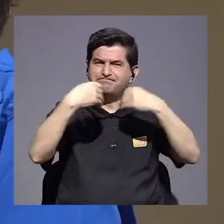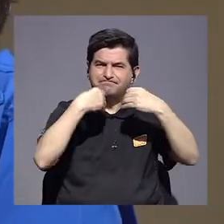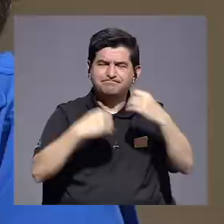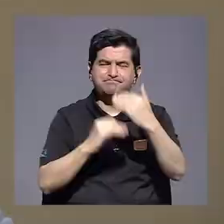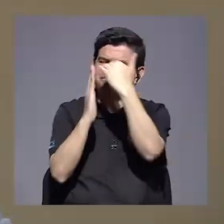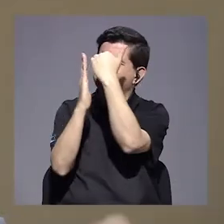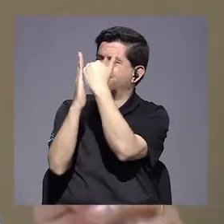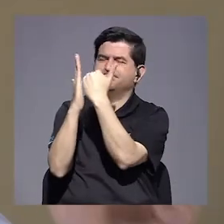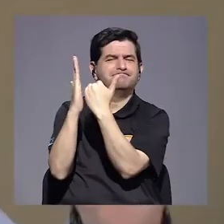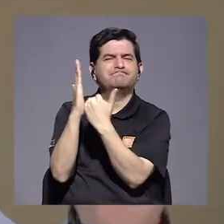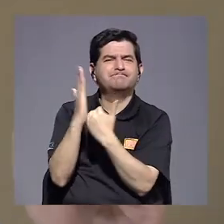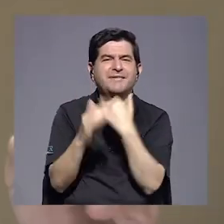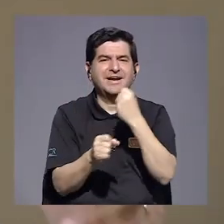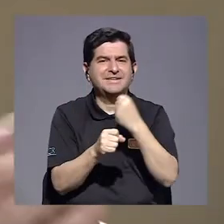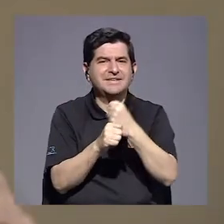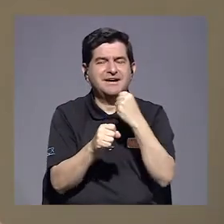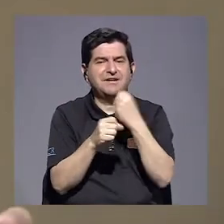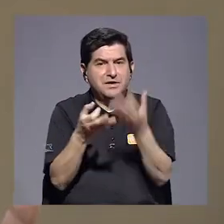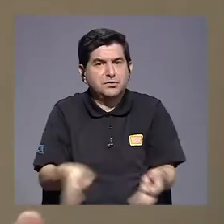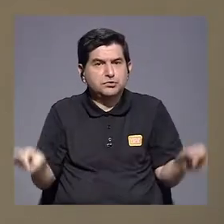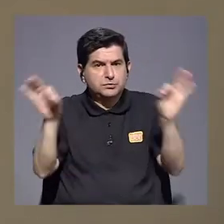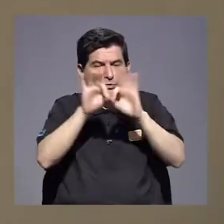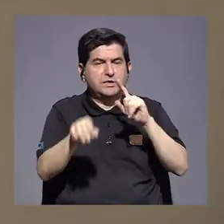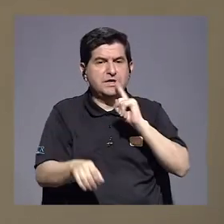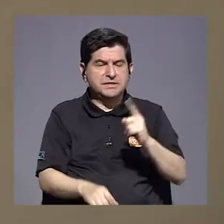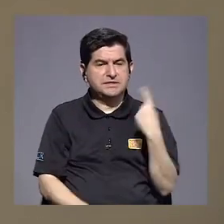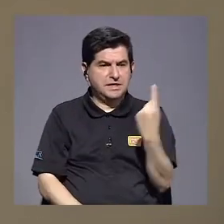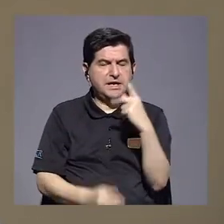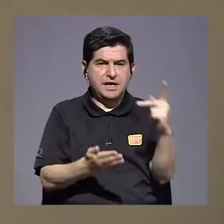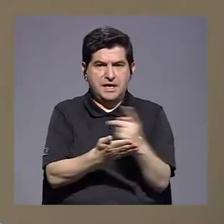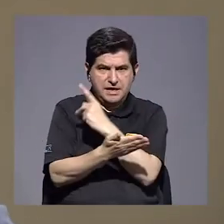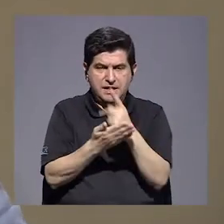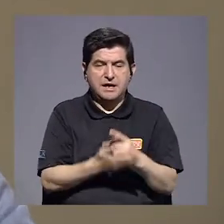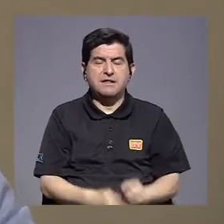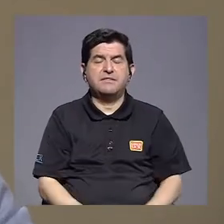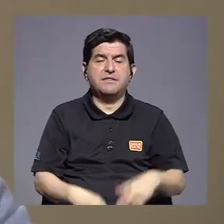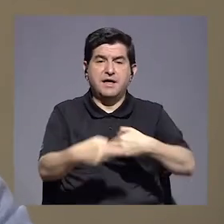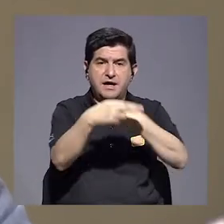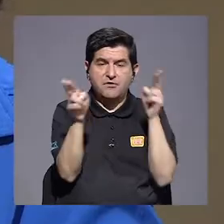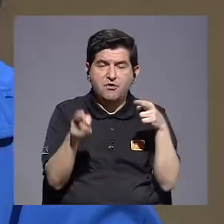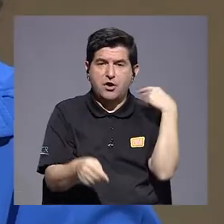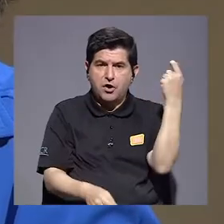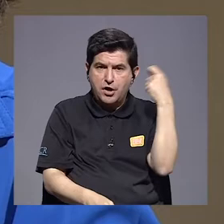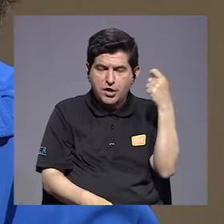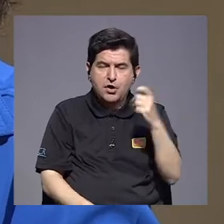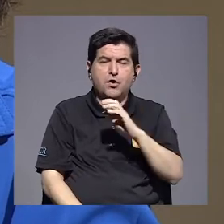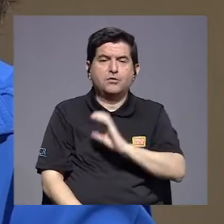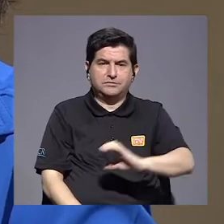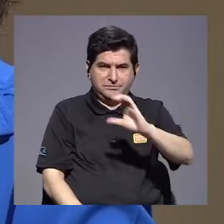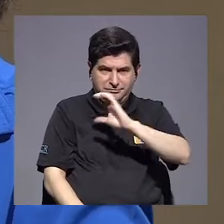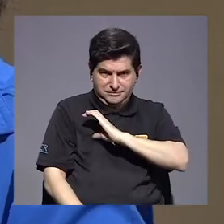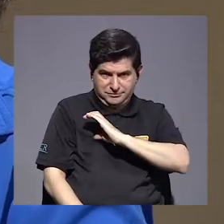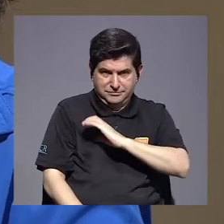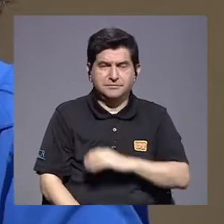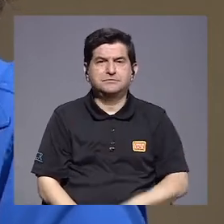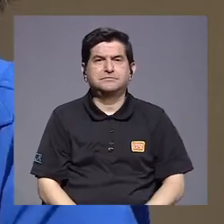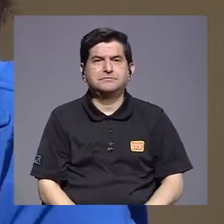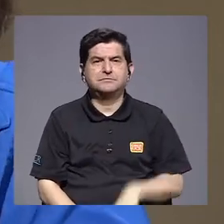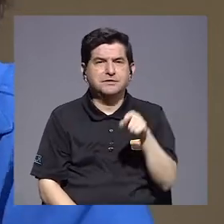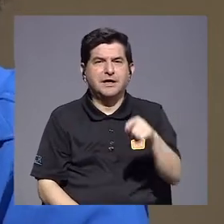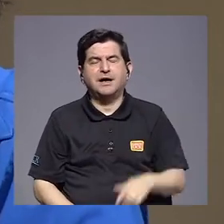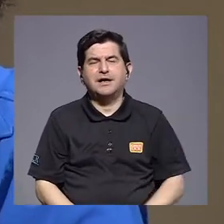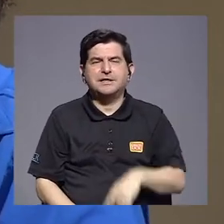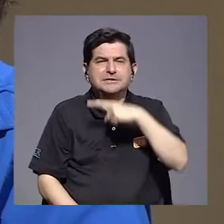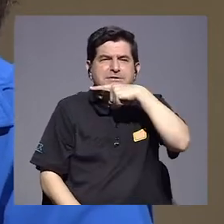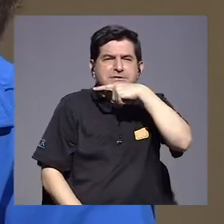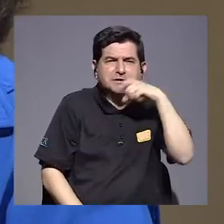un menú de cuáles son esas tareas prioritarias y tal vez mencionarlo por provincia? En la región Chorotega se decía que, característicamente, digamos, es de